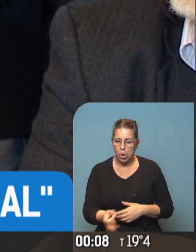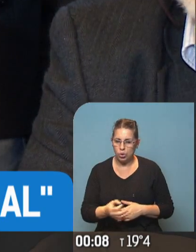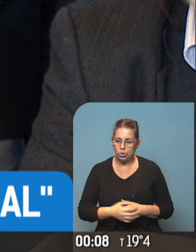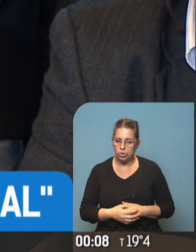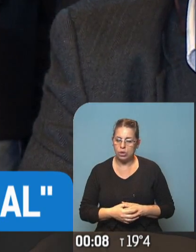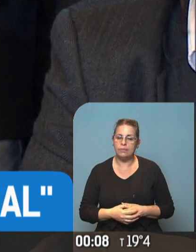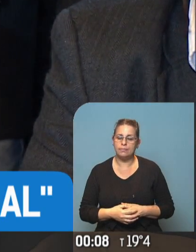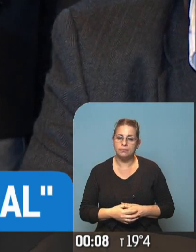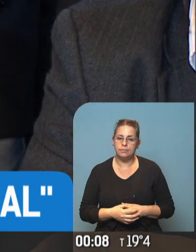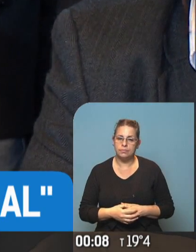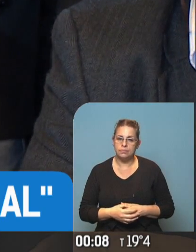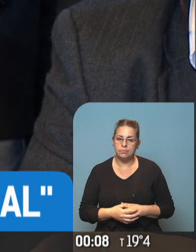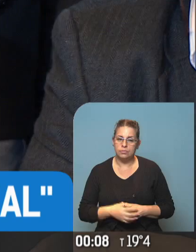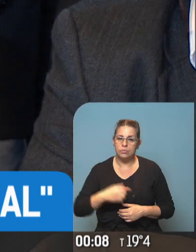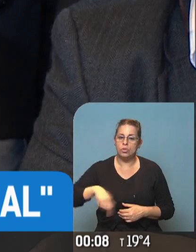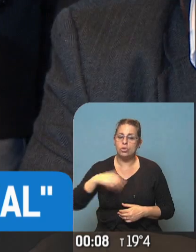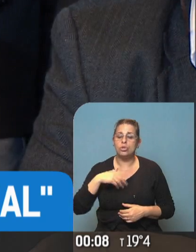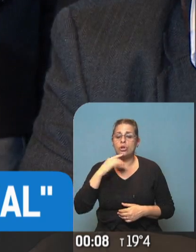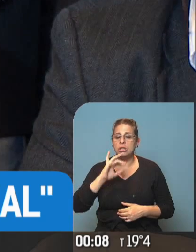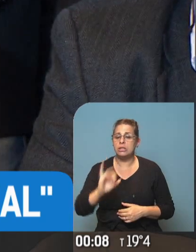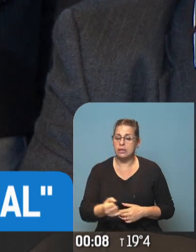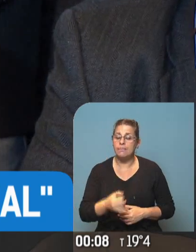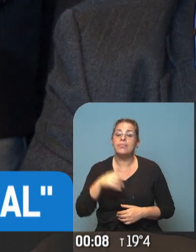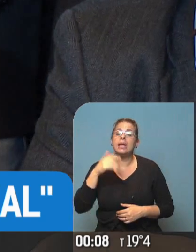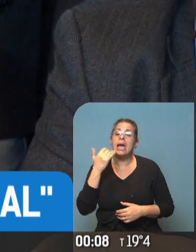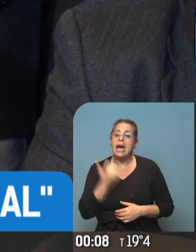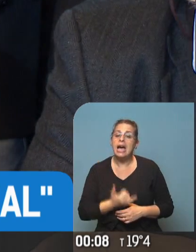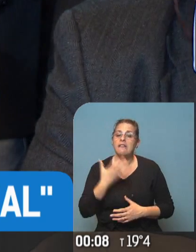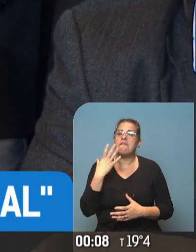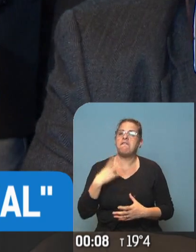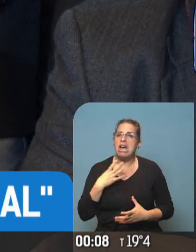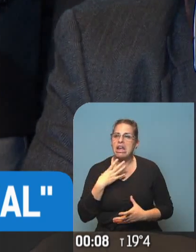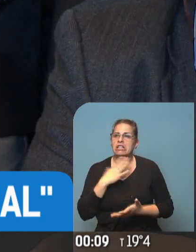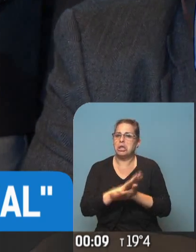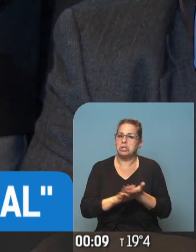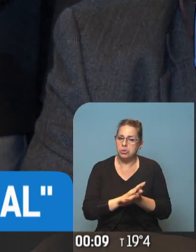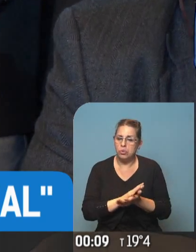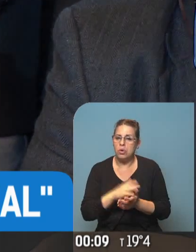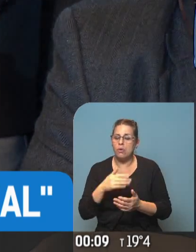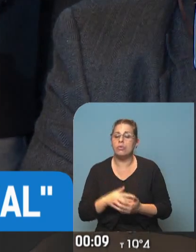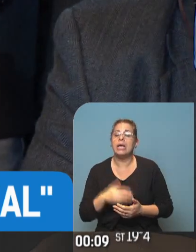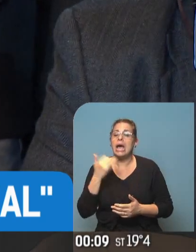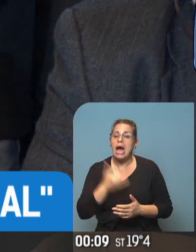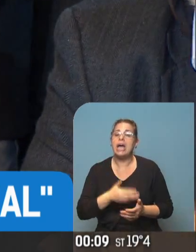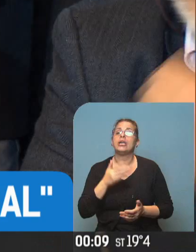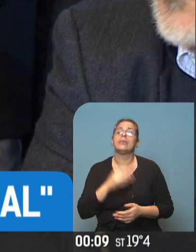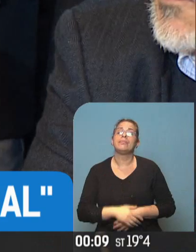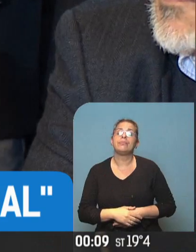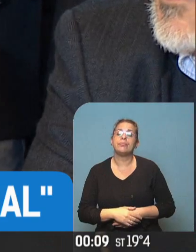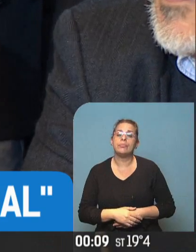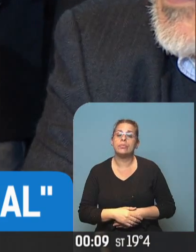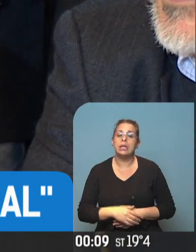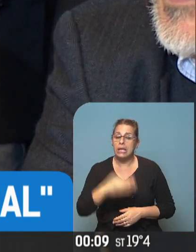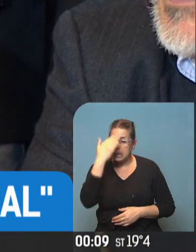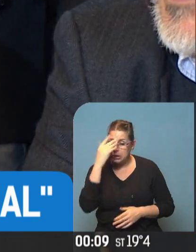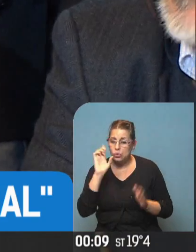ponen de manifiesto lo que estamos afirmando. Hay inacción frente a violaciones manifiestas del orden